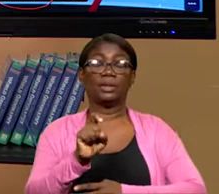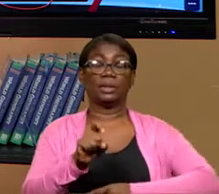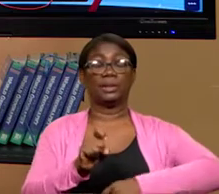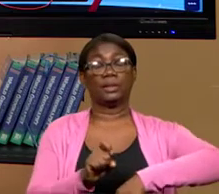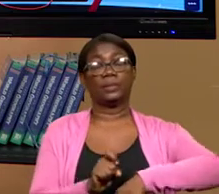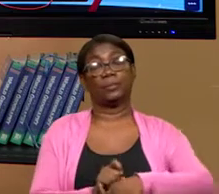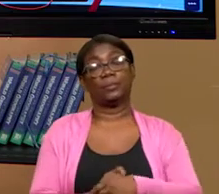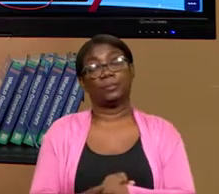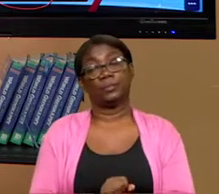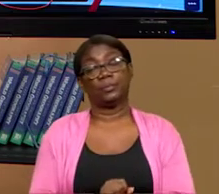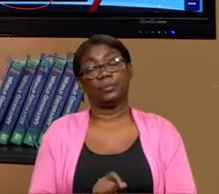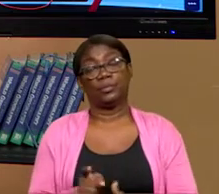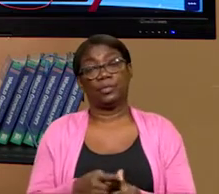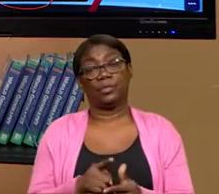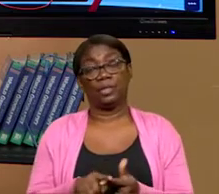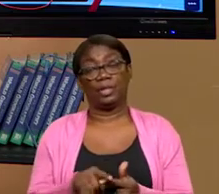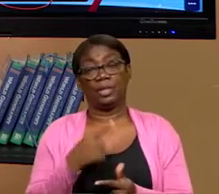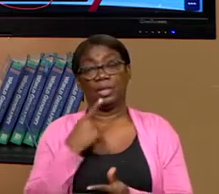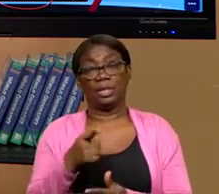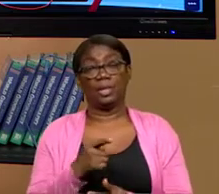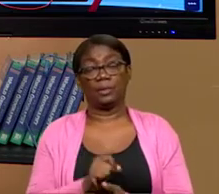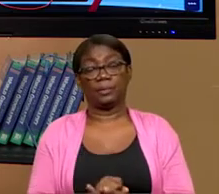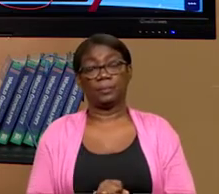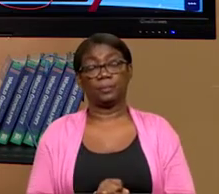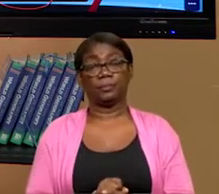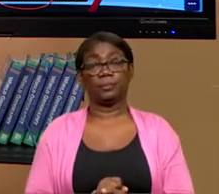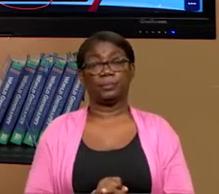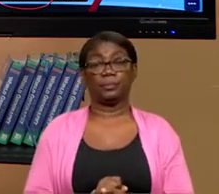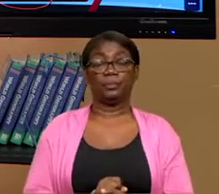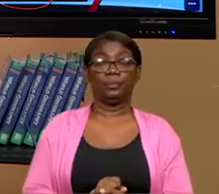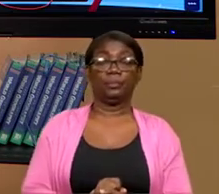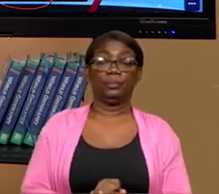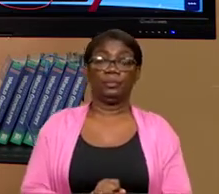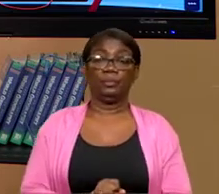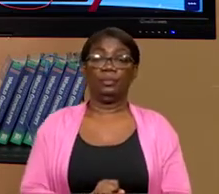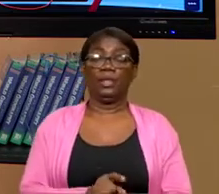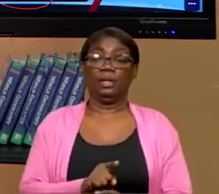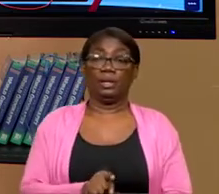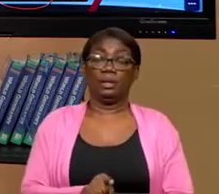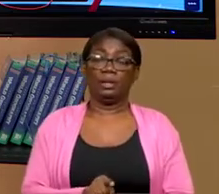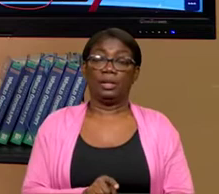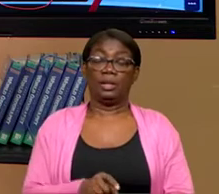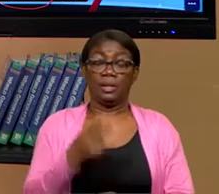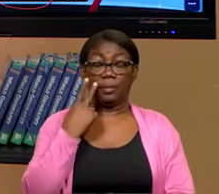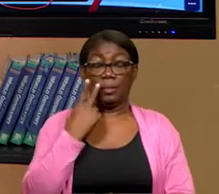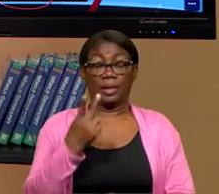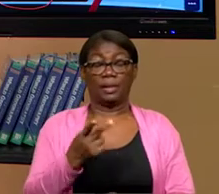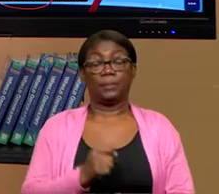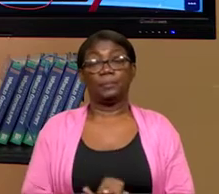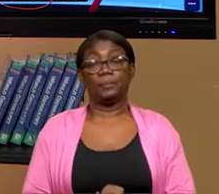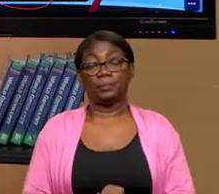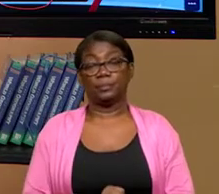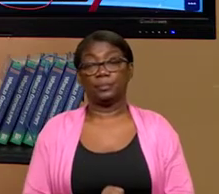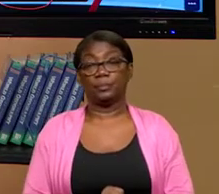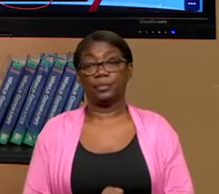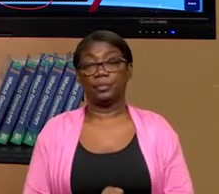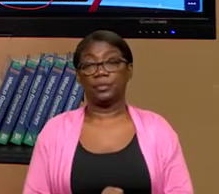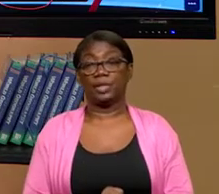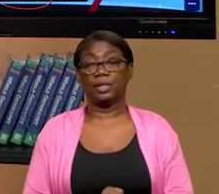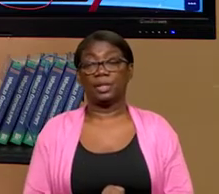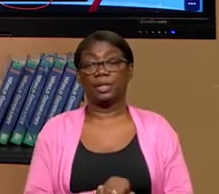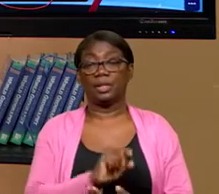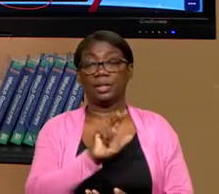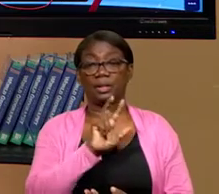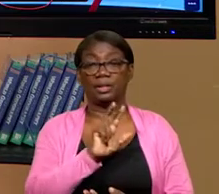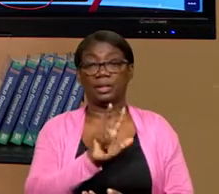cuanto a energía y normalmente observar la imagen en pantalla. ¿Ok? Aquí se